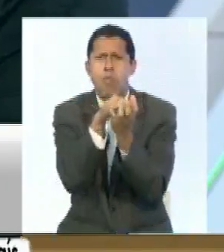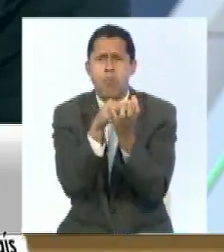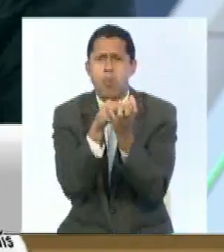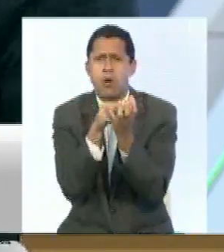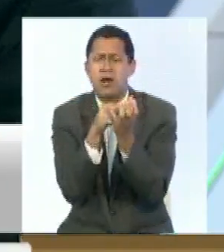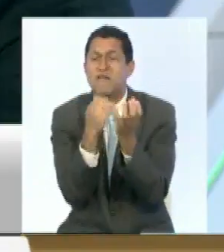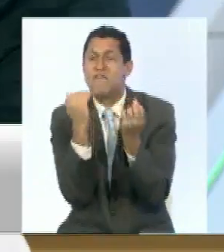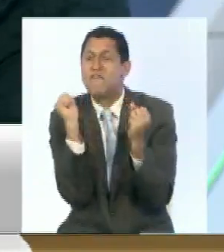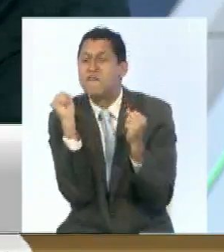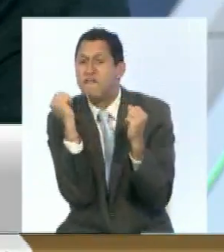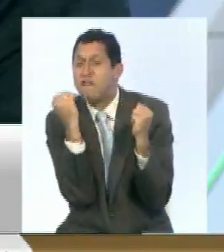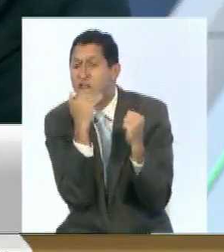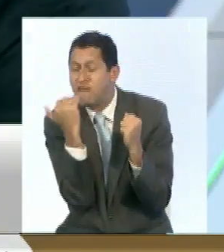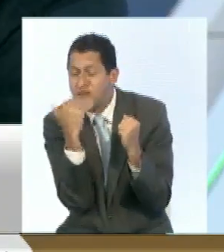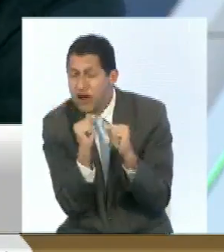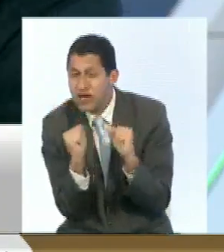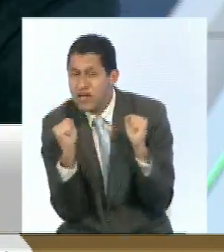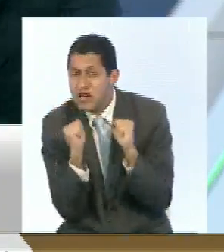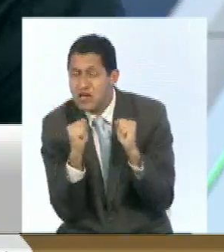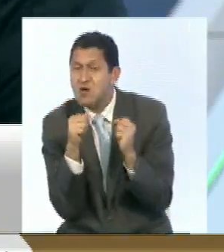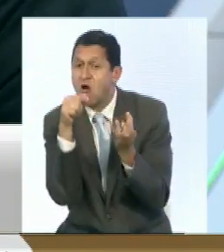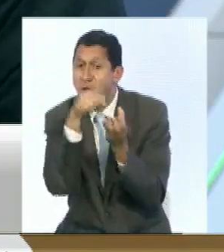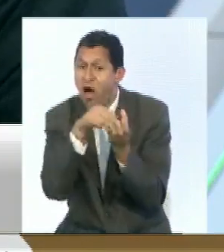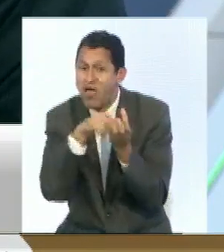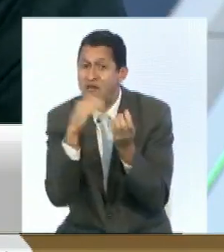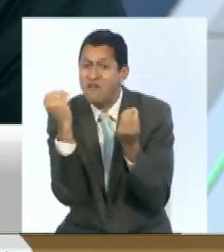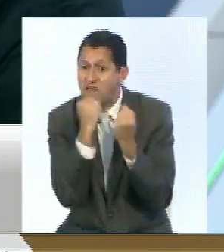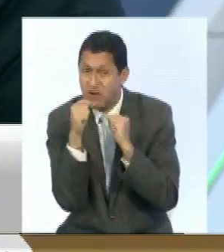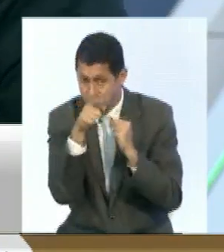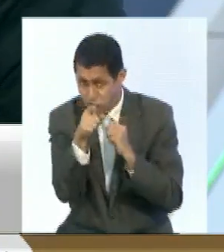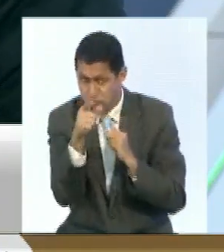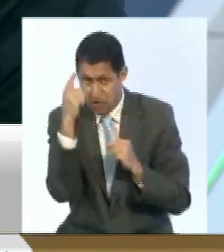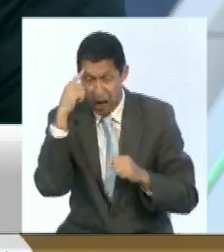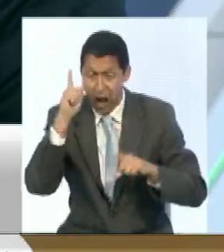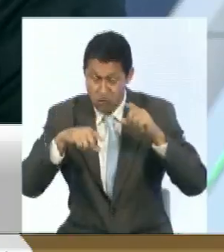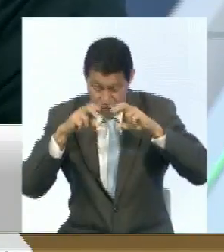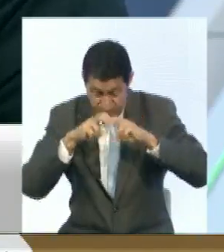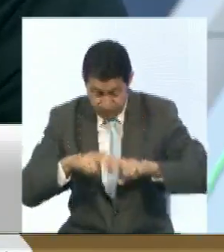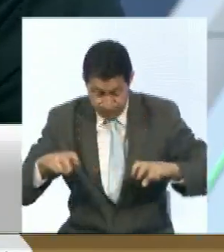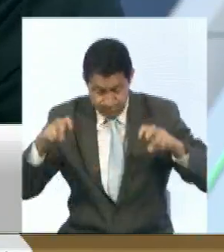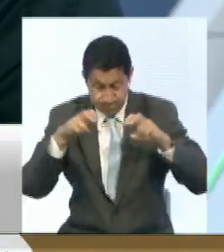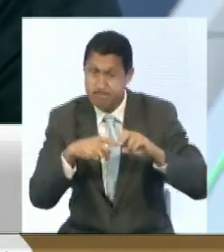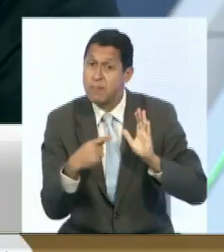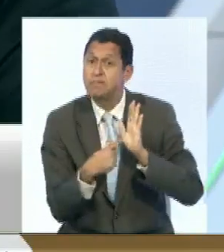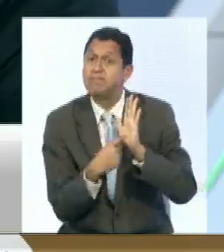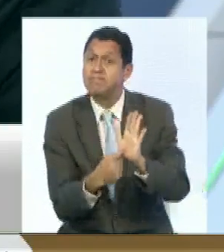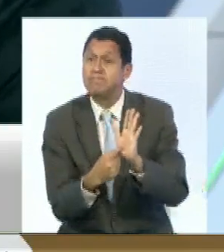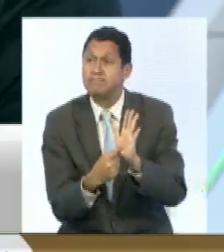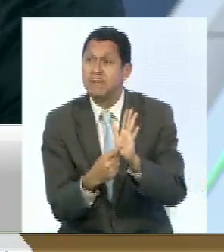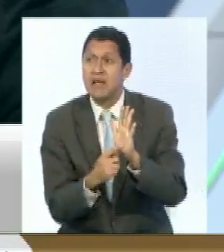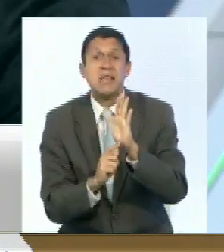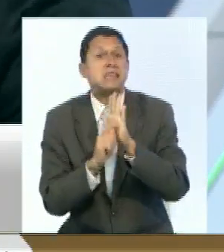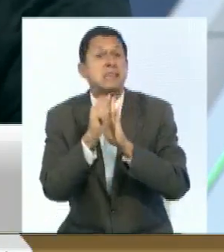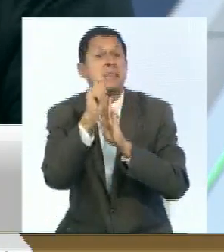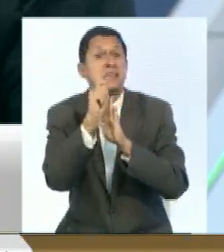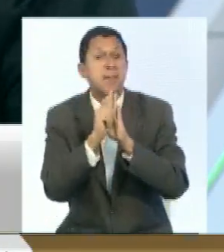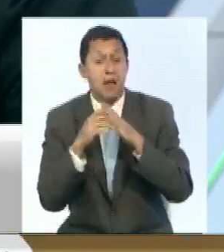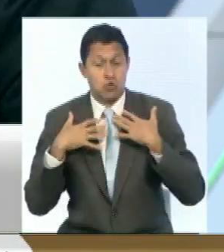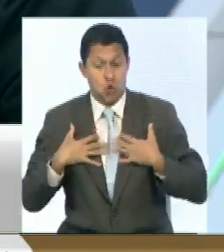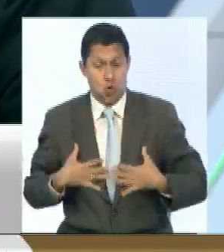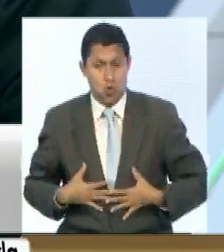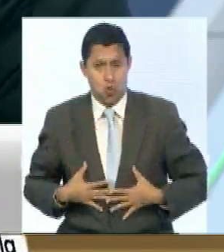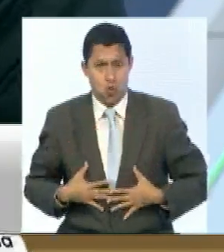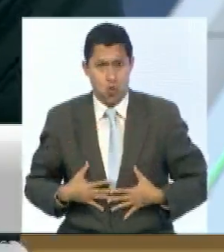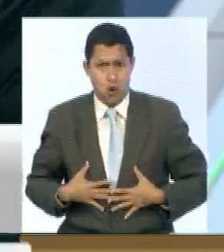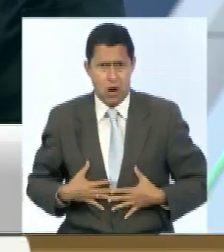refrigerados está más fresco cuando usted hay estudios que han demostrado que la temperatura con el cuerpo y a nivel